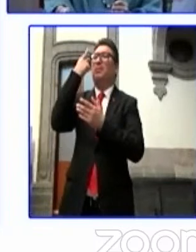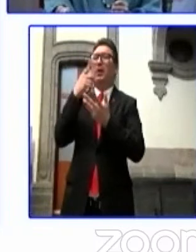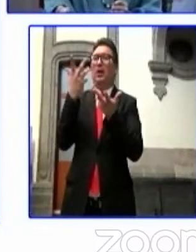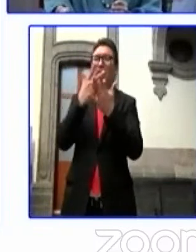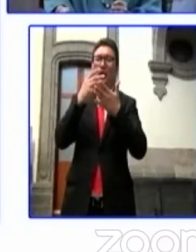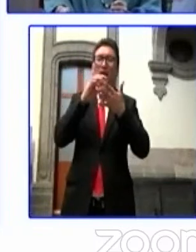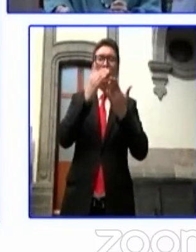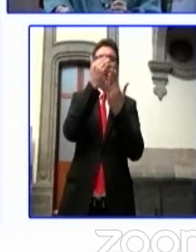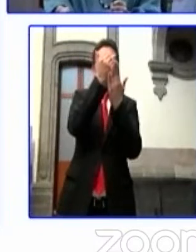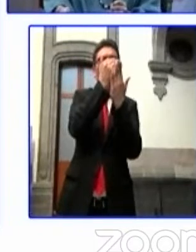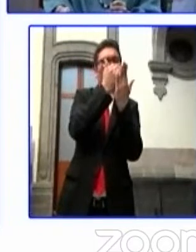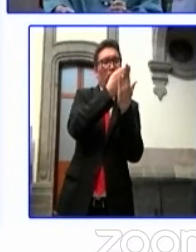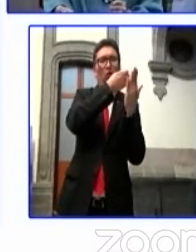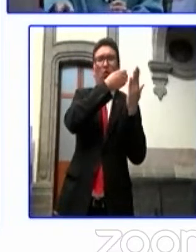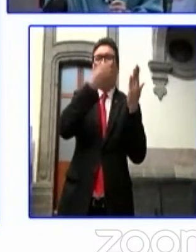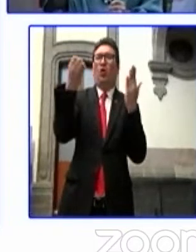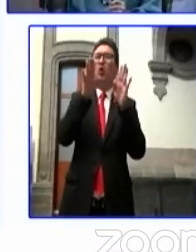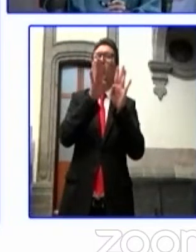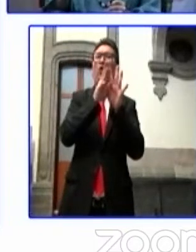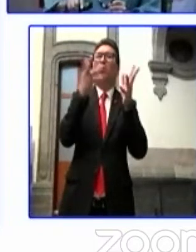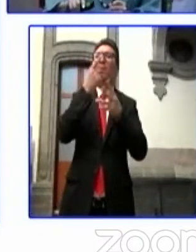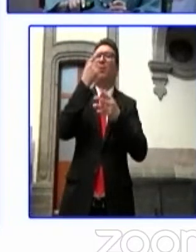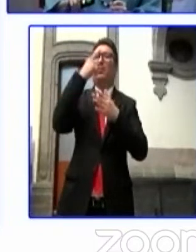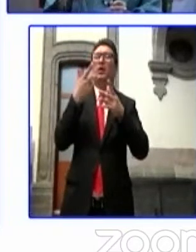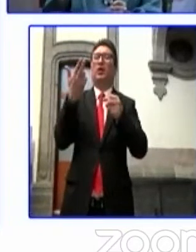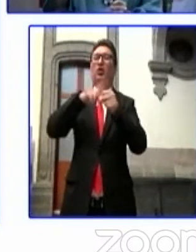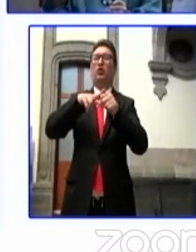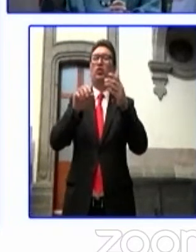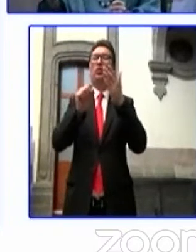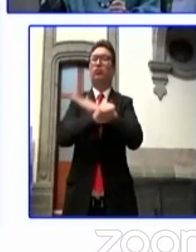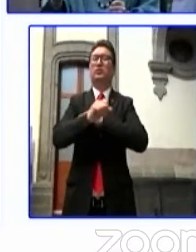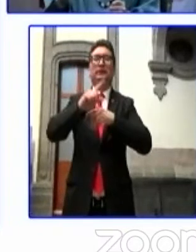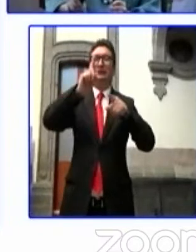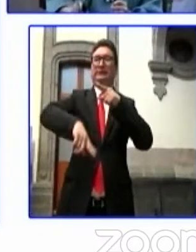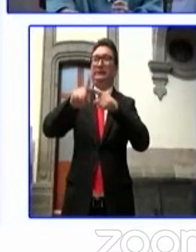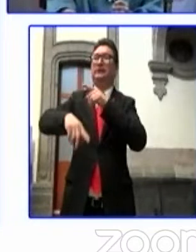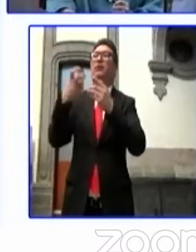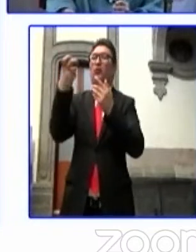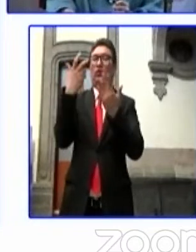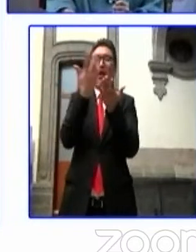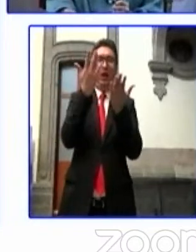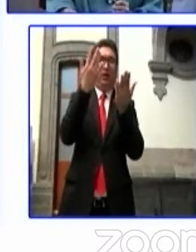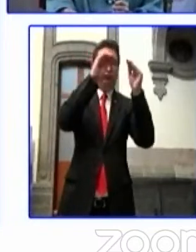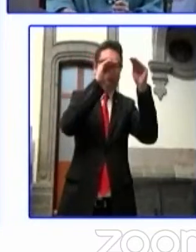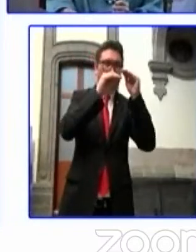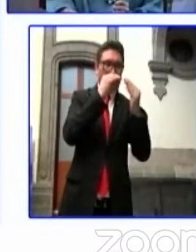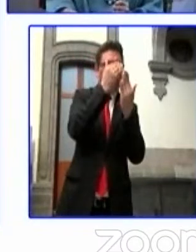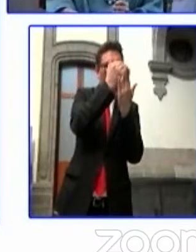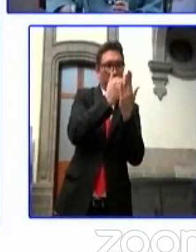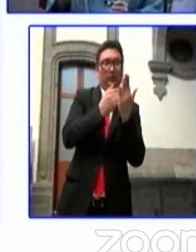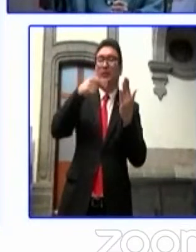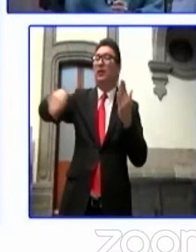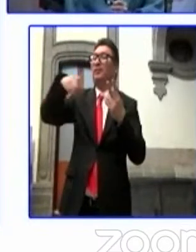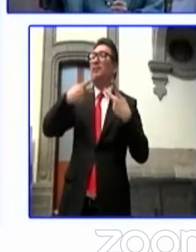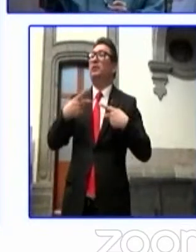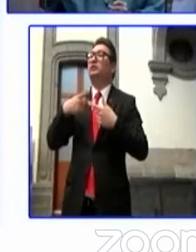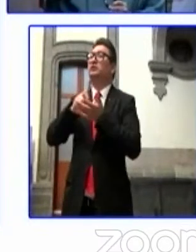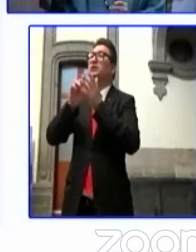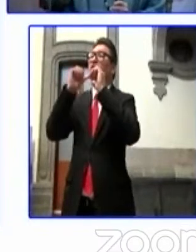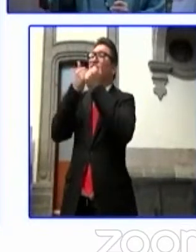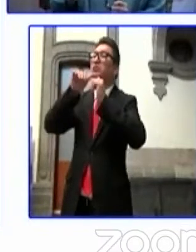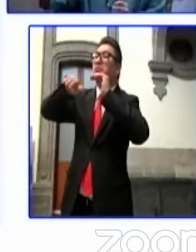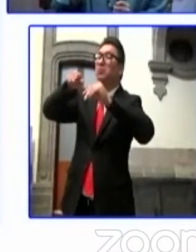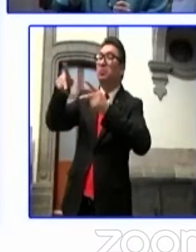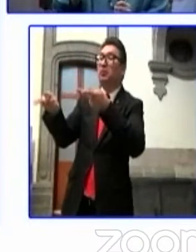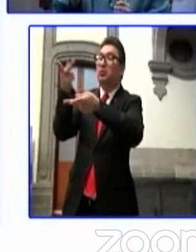de desinstitucionalización. Cada nuevo borrador se sometió a consulta de las organizaciones de personas con discapacidad. Esto es lo que